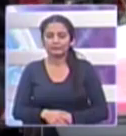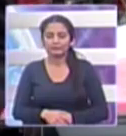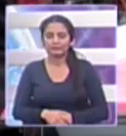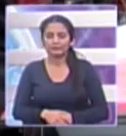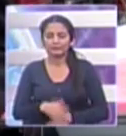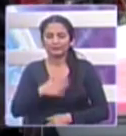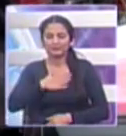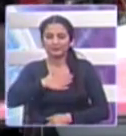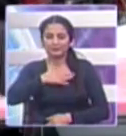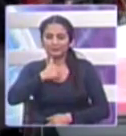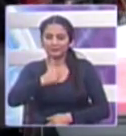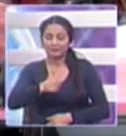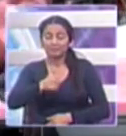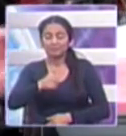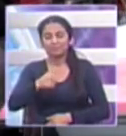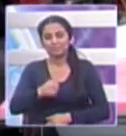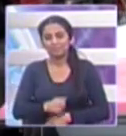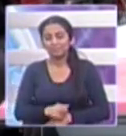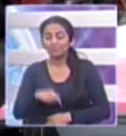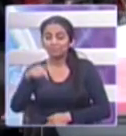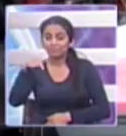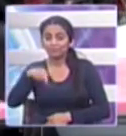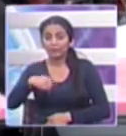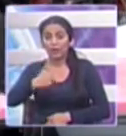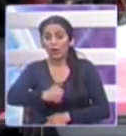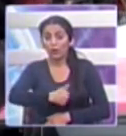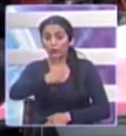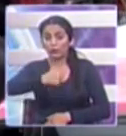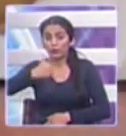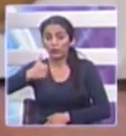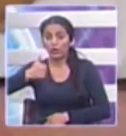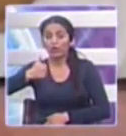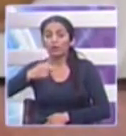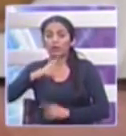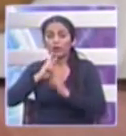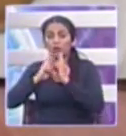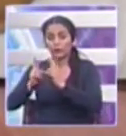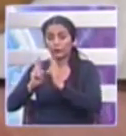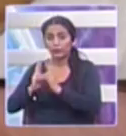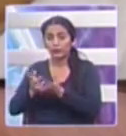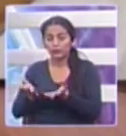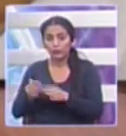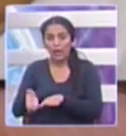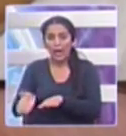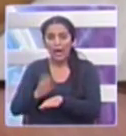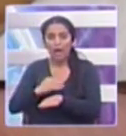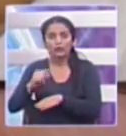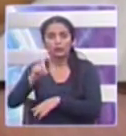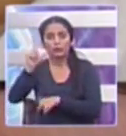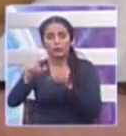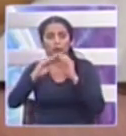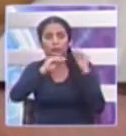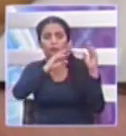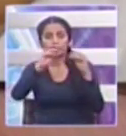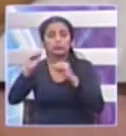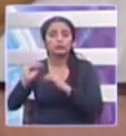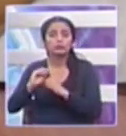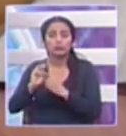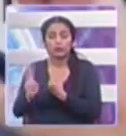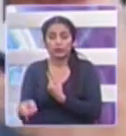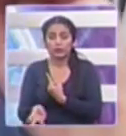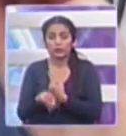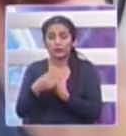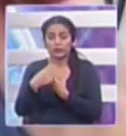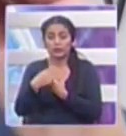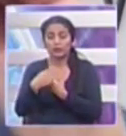¿Qué tal, María Antonieta? Pues sí, hoy las autoridades salieron a desvirtuar los comentarios que han circulado por redes sociales y también un tipo